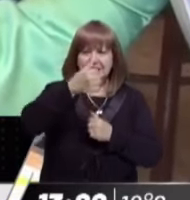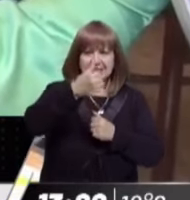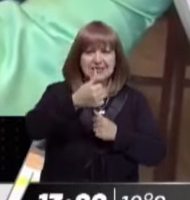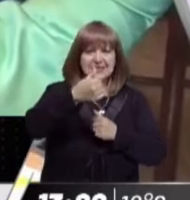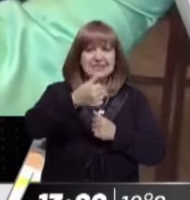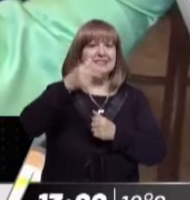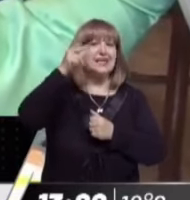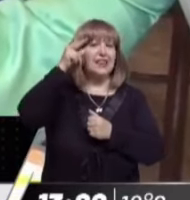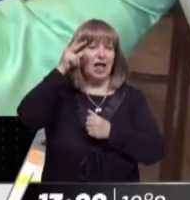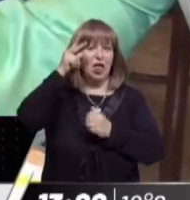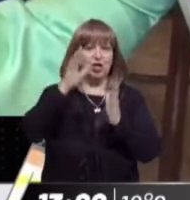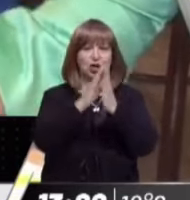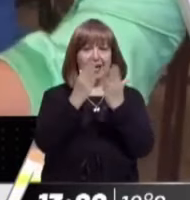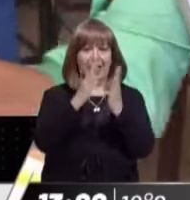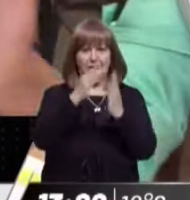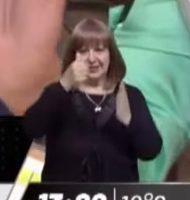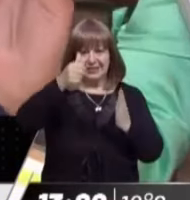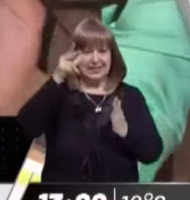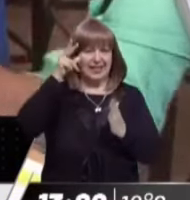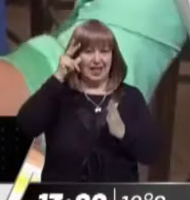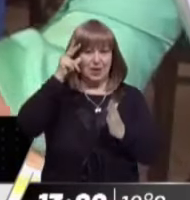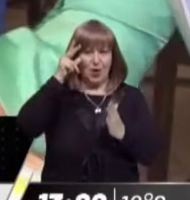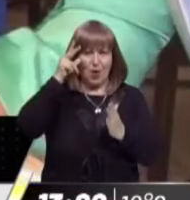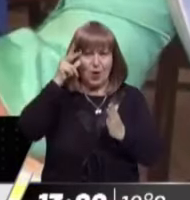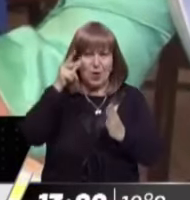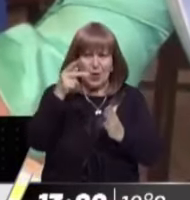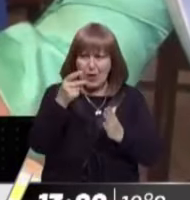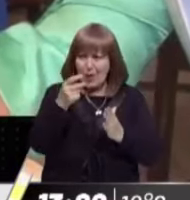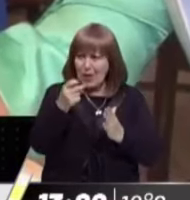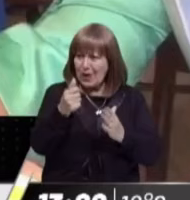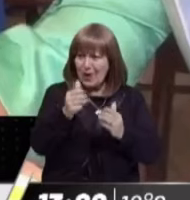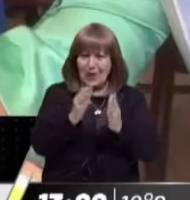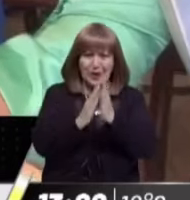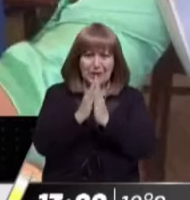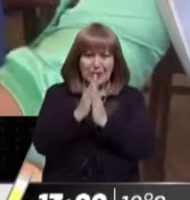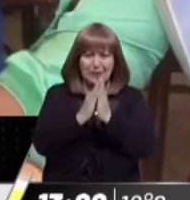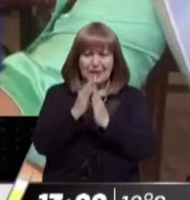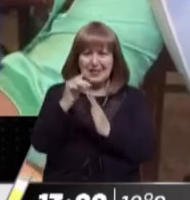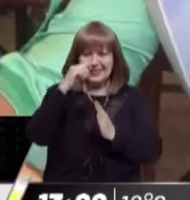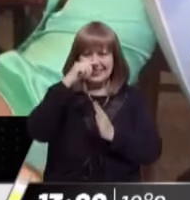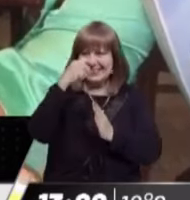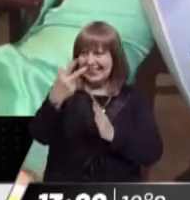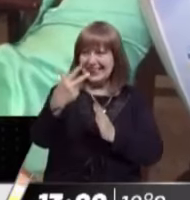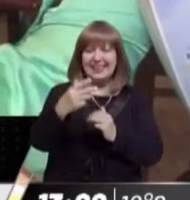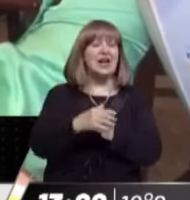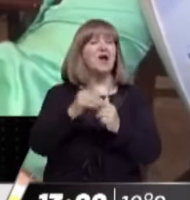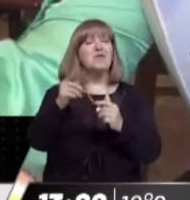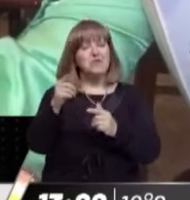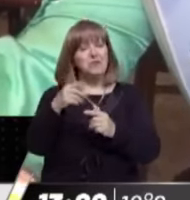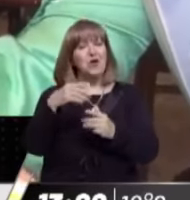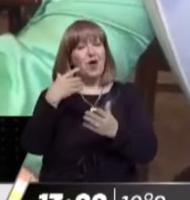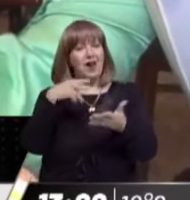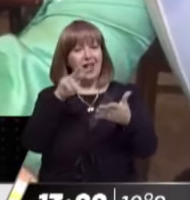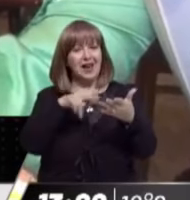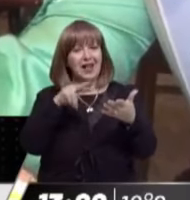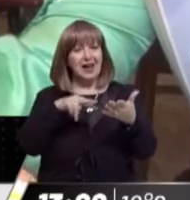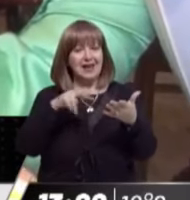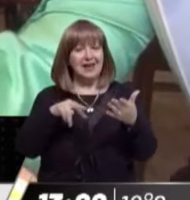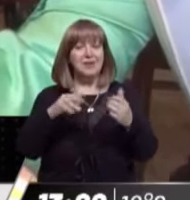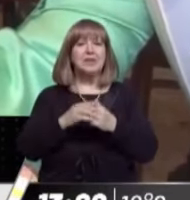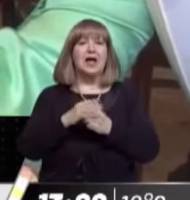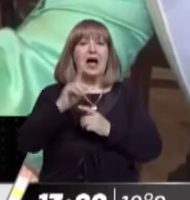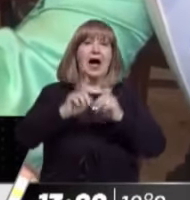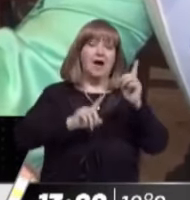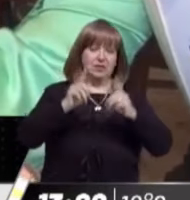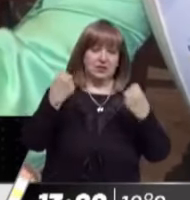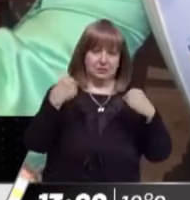67 o 68, por ahí. Ah, pero estuviste ahí de ganar. Sí, más o menos. ¿Vos también lees mucho por día? Más o menos, ese